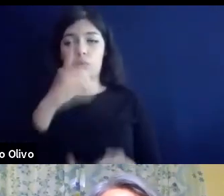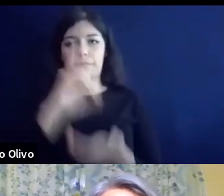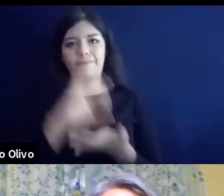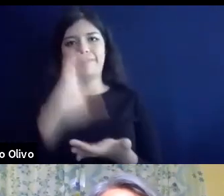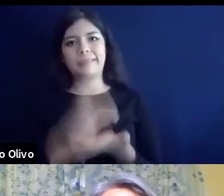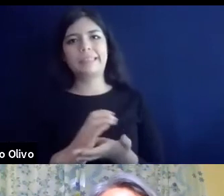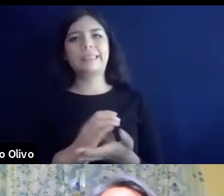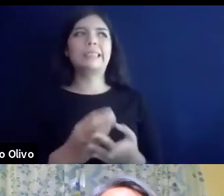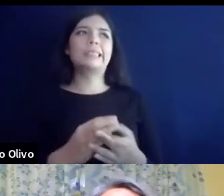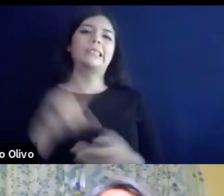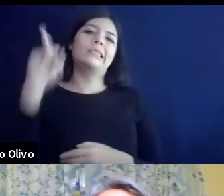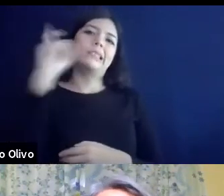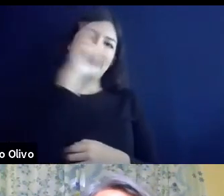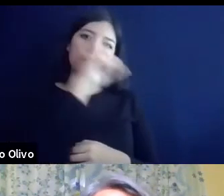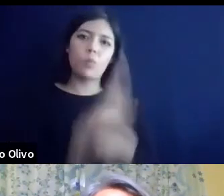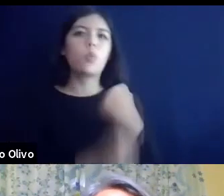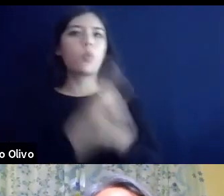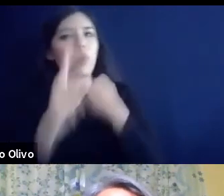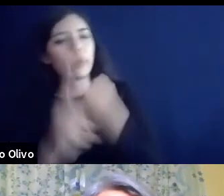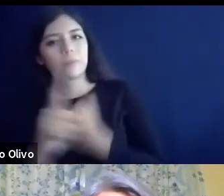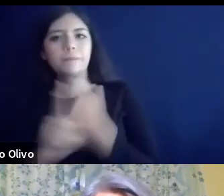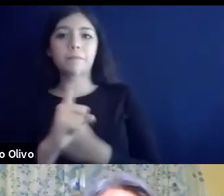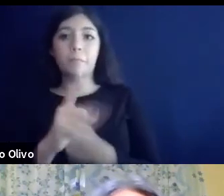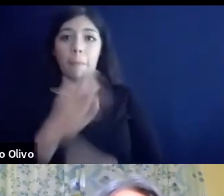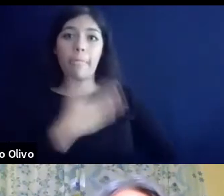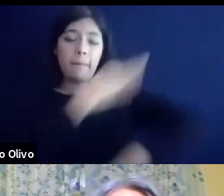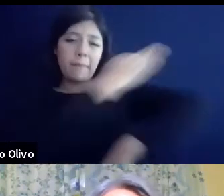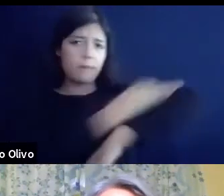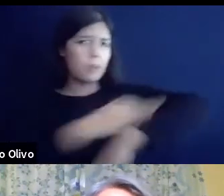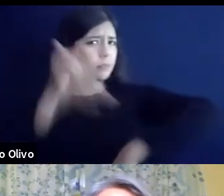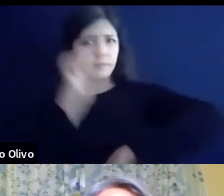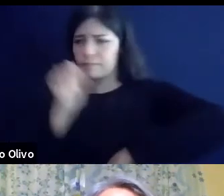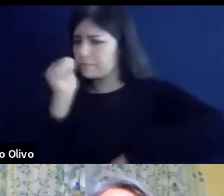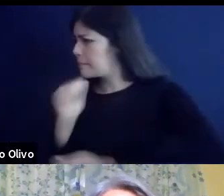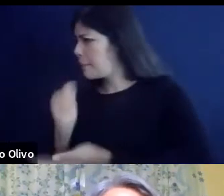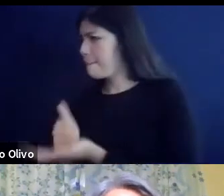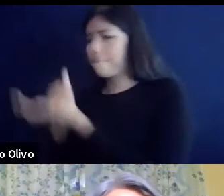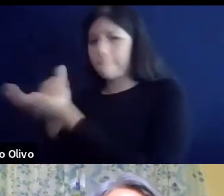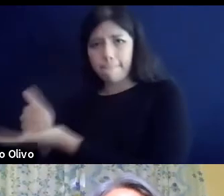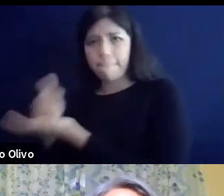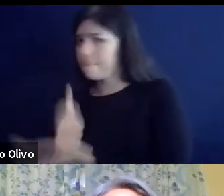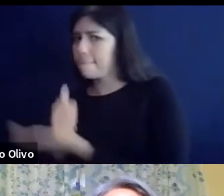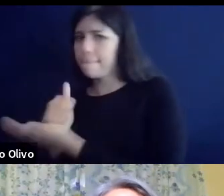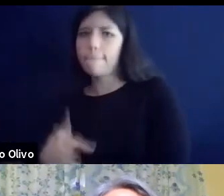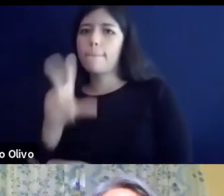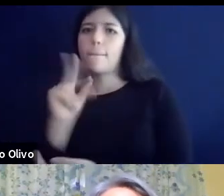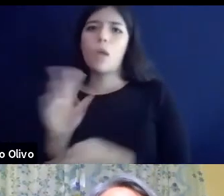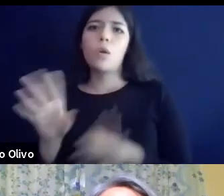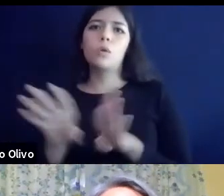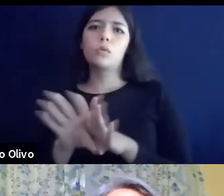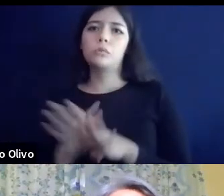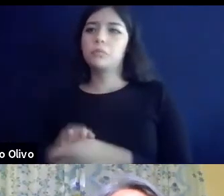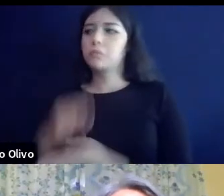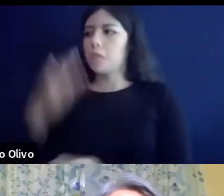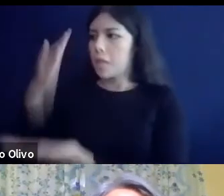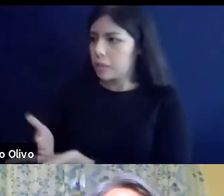o en la facultad, pues ellos, siempre conté con ellos, no fueron un obstáculo, al contrario, fueron de gran ayuda.